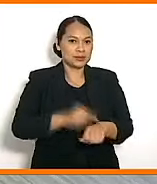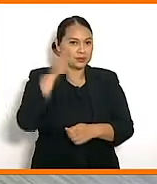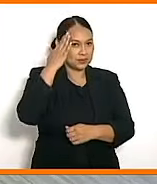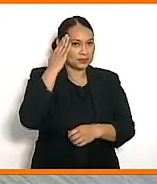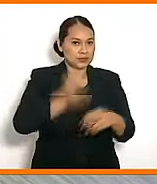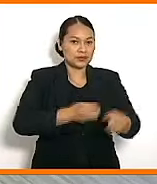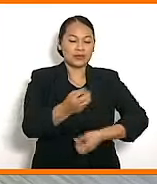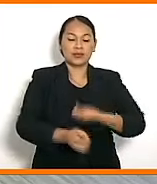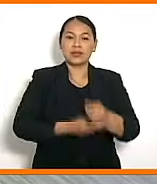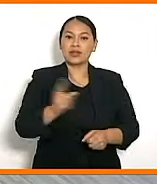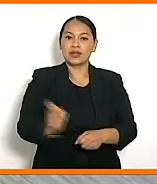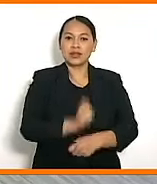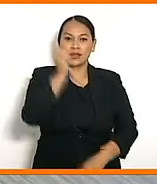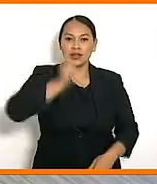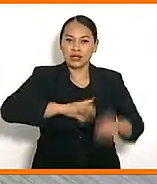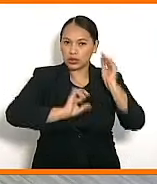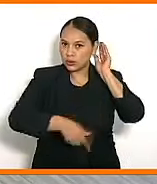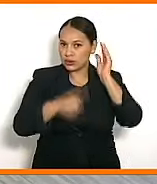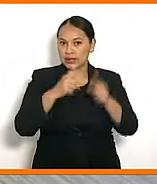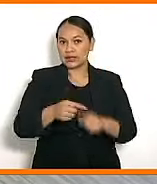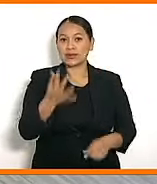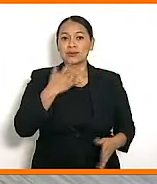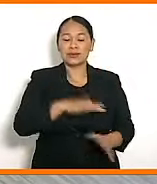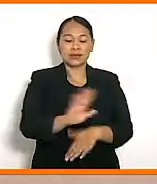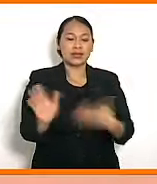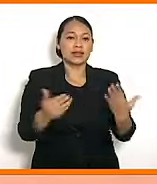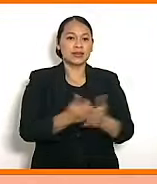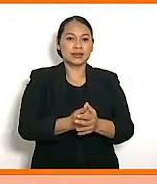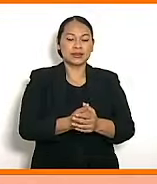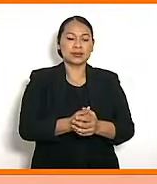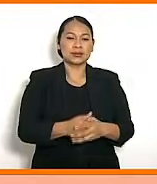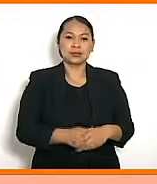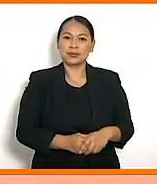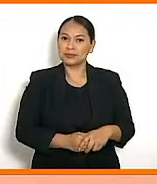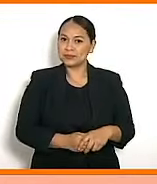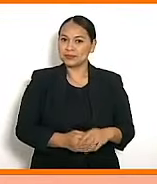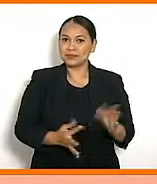Multi-X. Suerte, jugador, porque tu esfera seleccionada es...